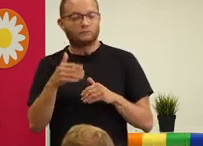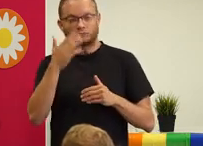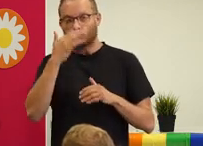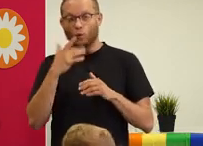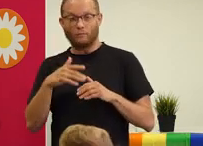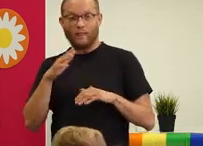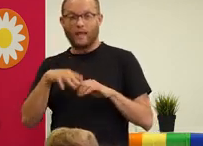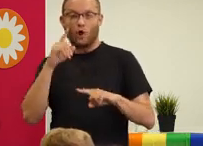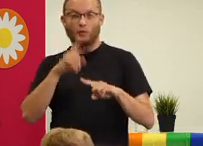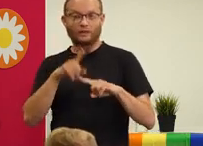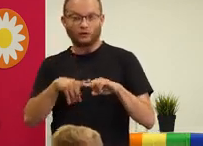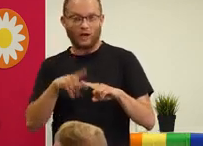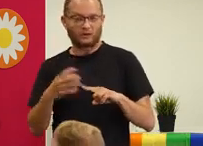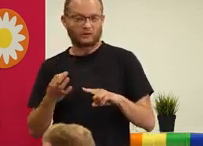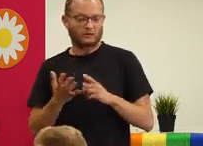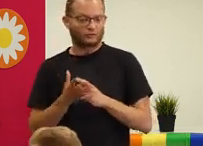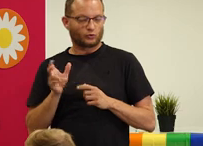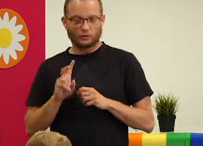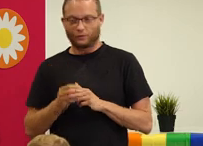de los homosexuales.